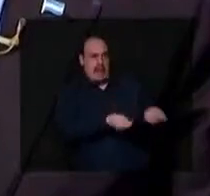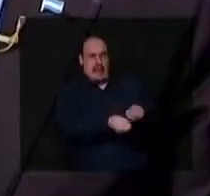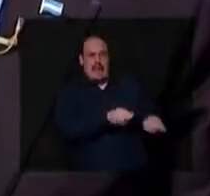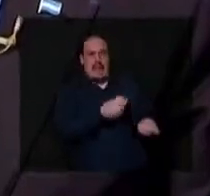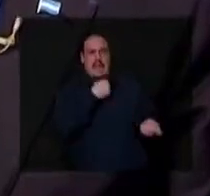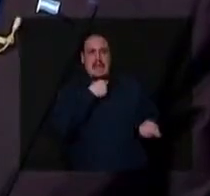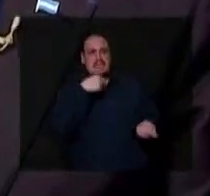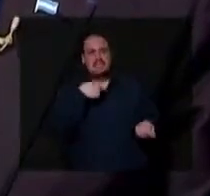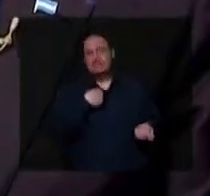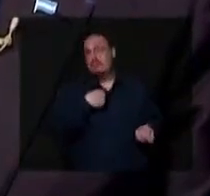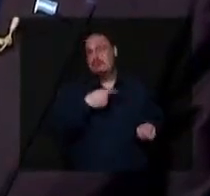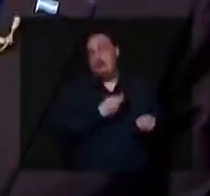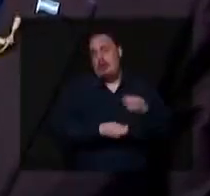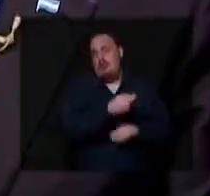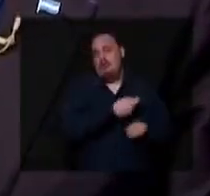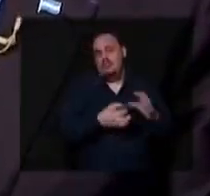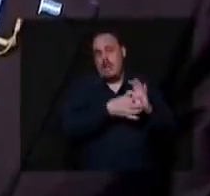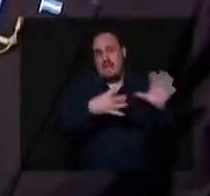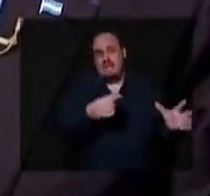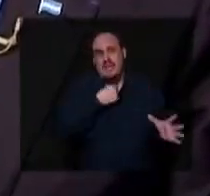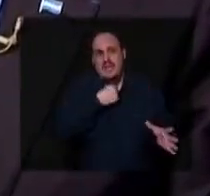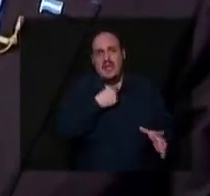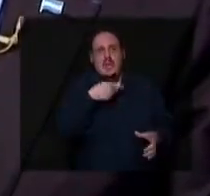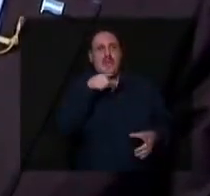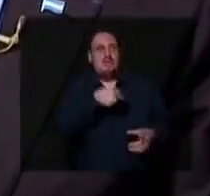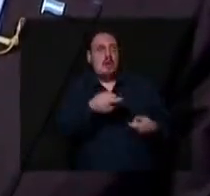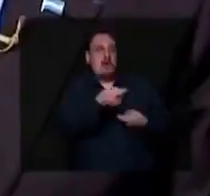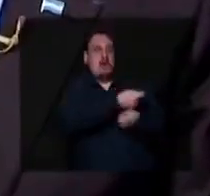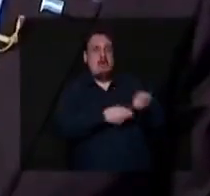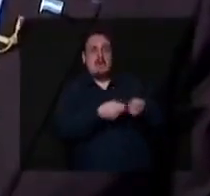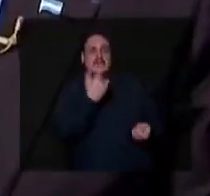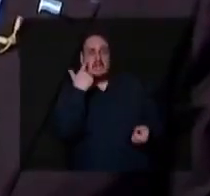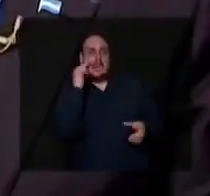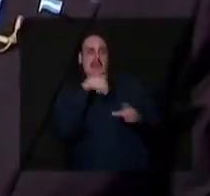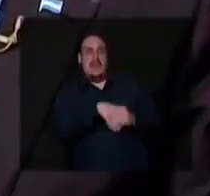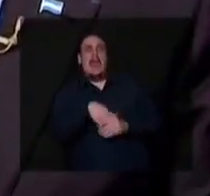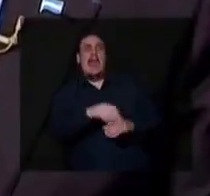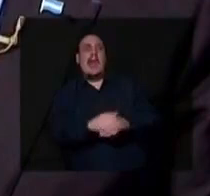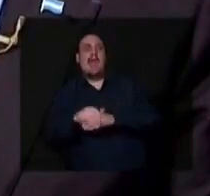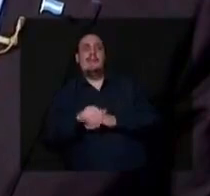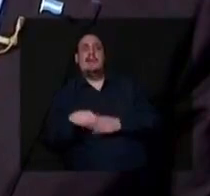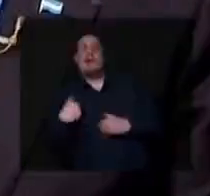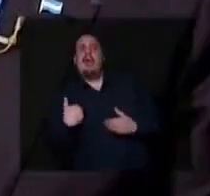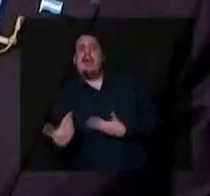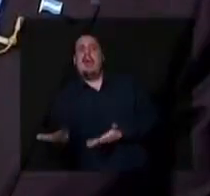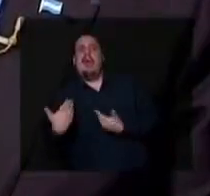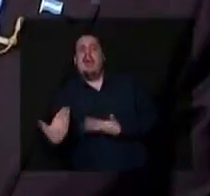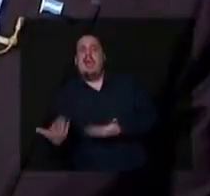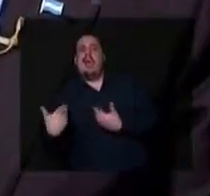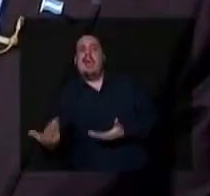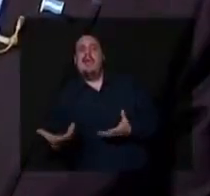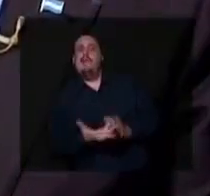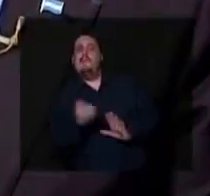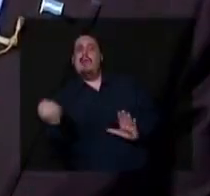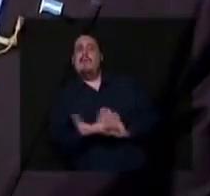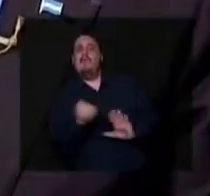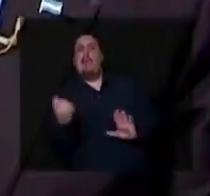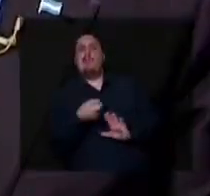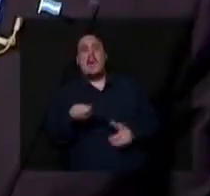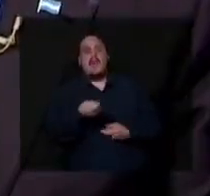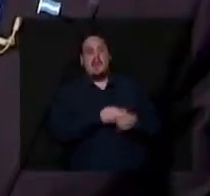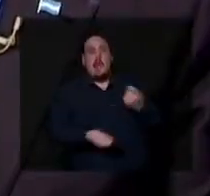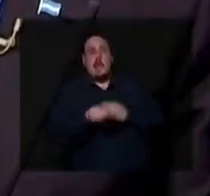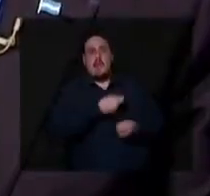Alo de Gran odio y gran locura Y nosotros Nosotros los argentinos queremos terminar con con con